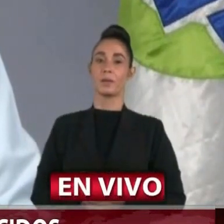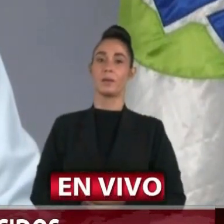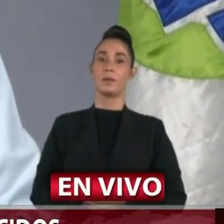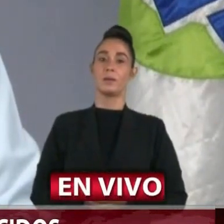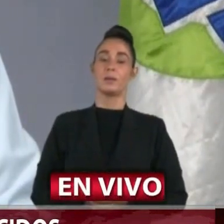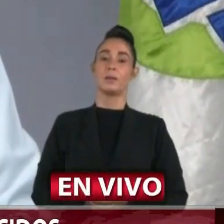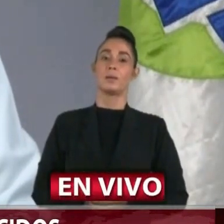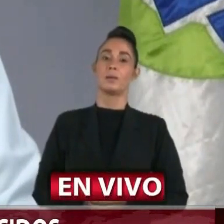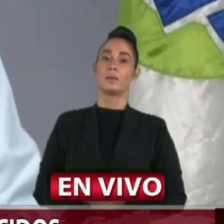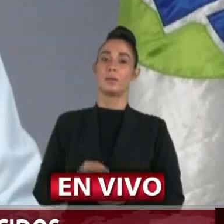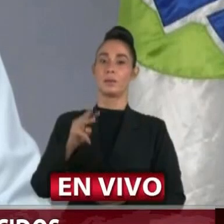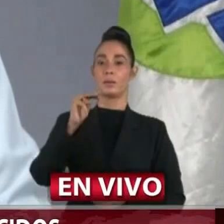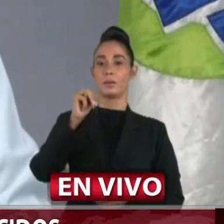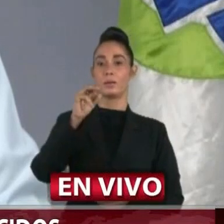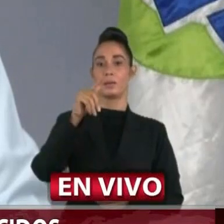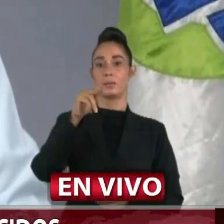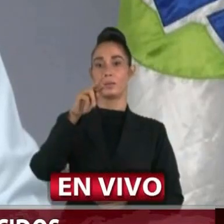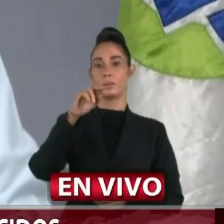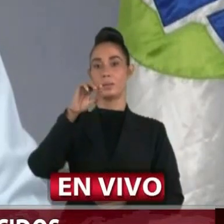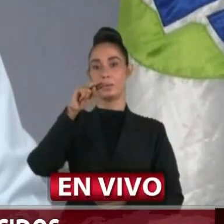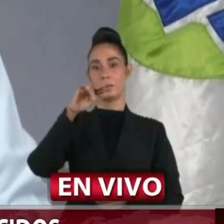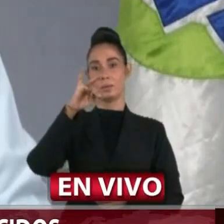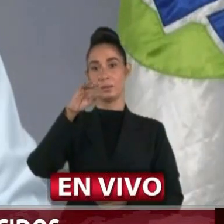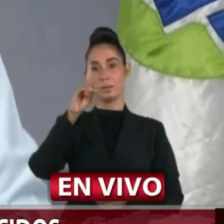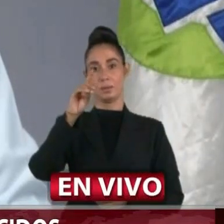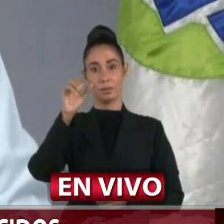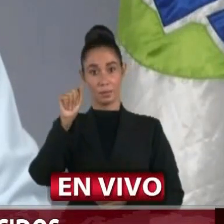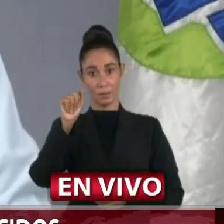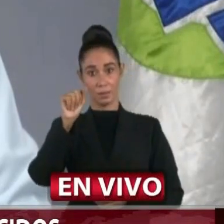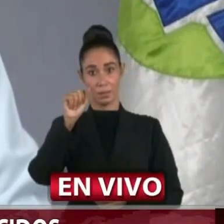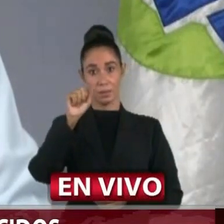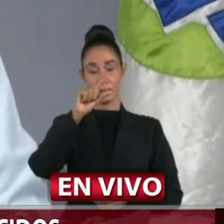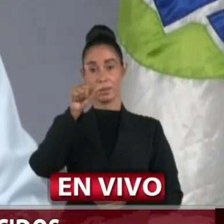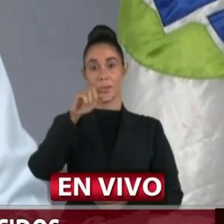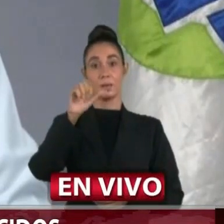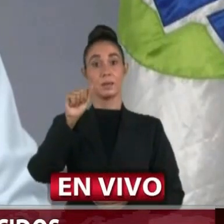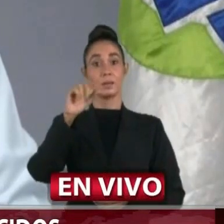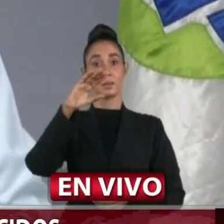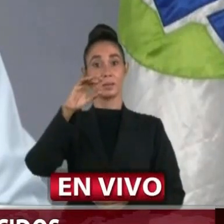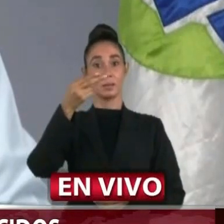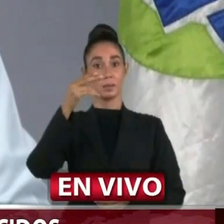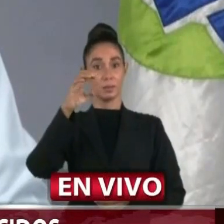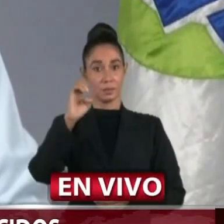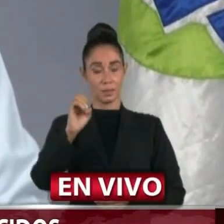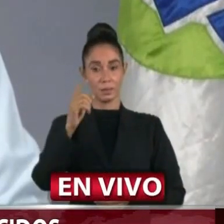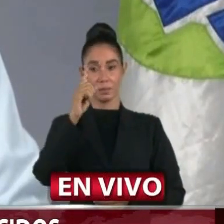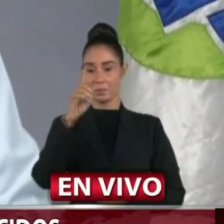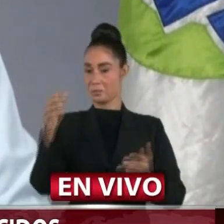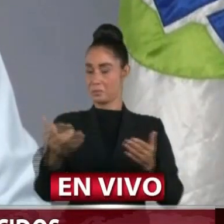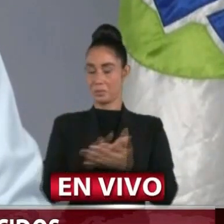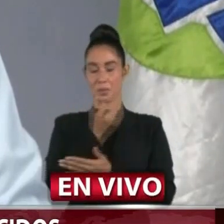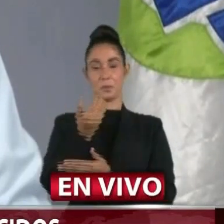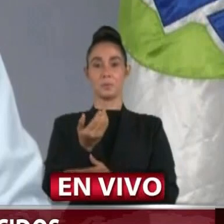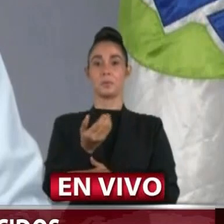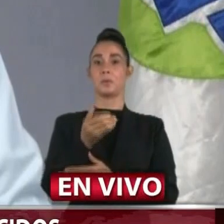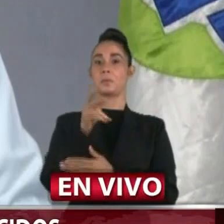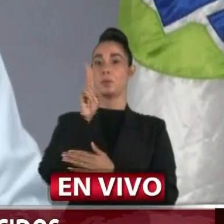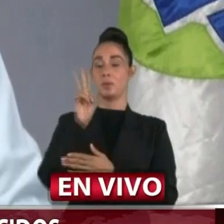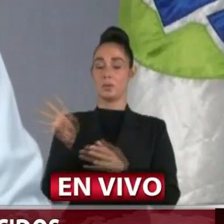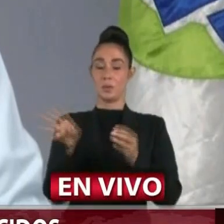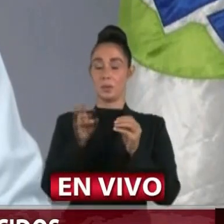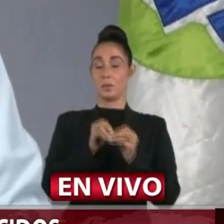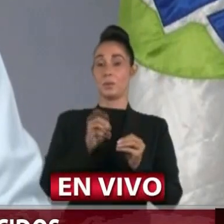María Trinidad Sánchez, 0 casos nuevos, 82 acumulados, 5